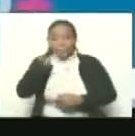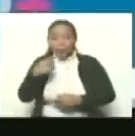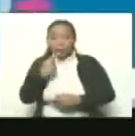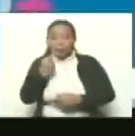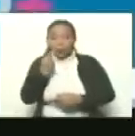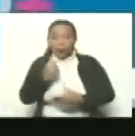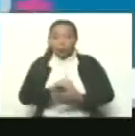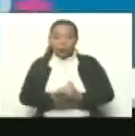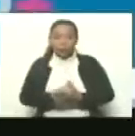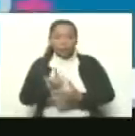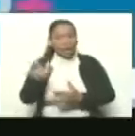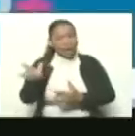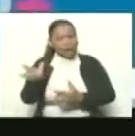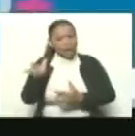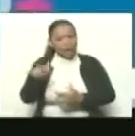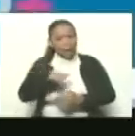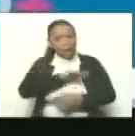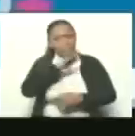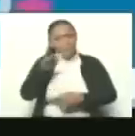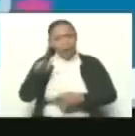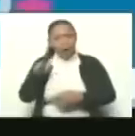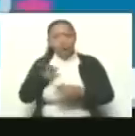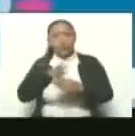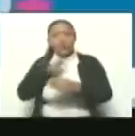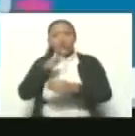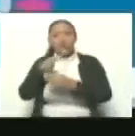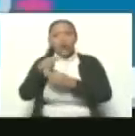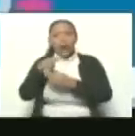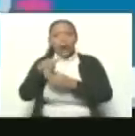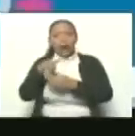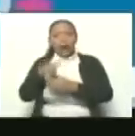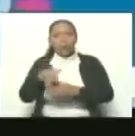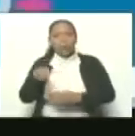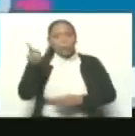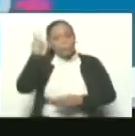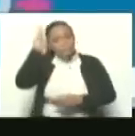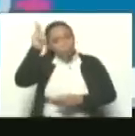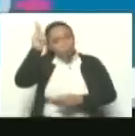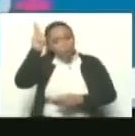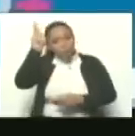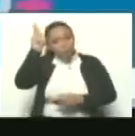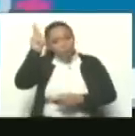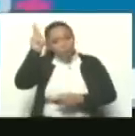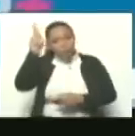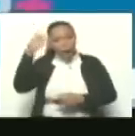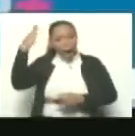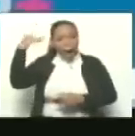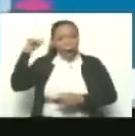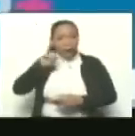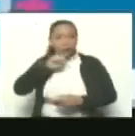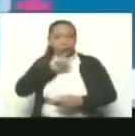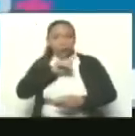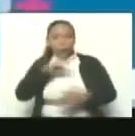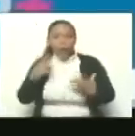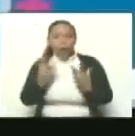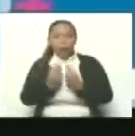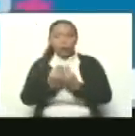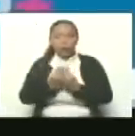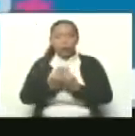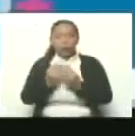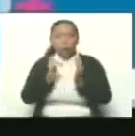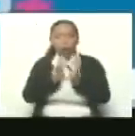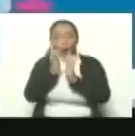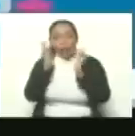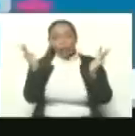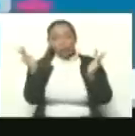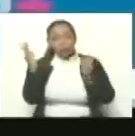fue el que atravesó Moisés, uno de nuestros profetas, Moisés. Y también